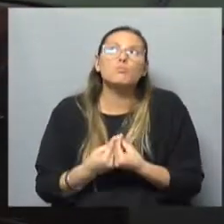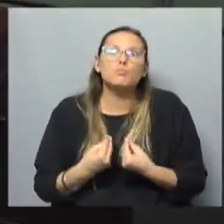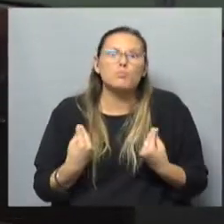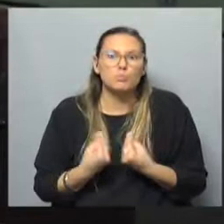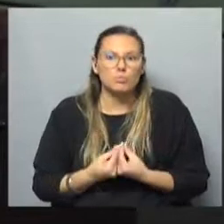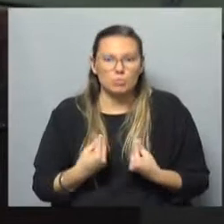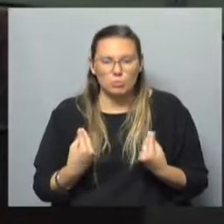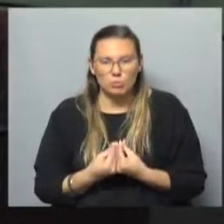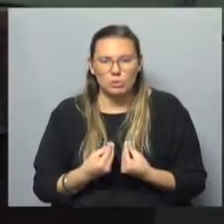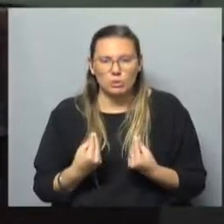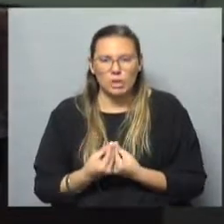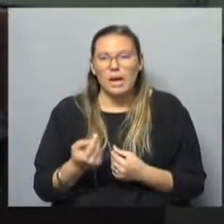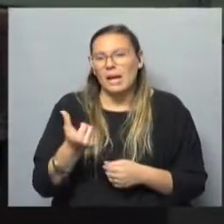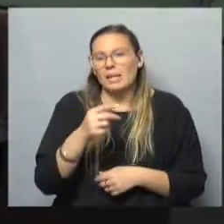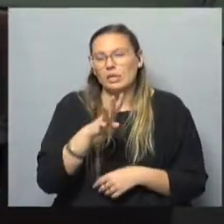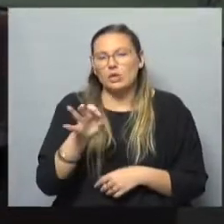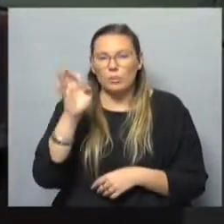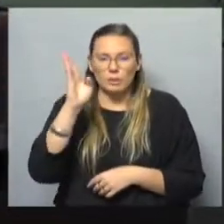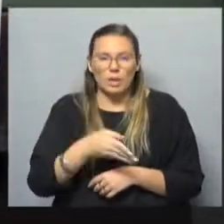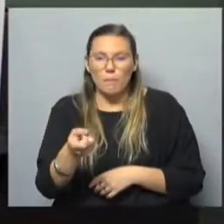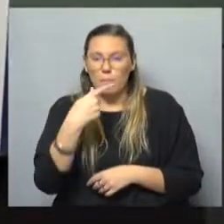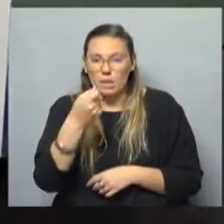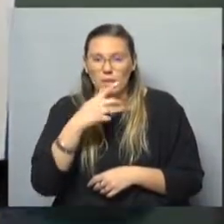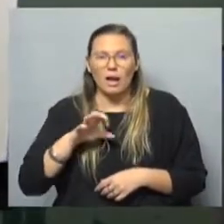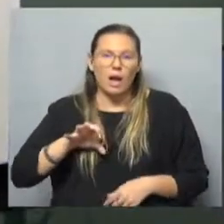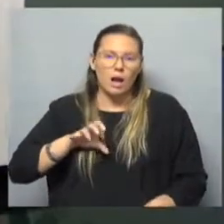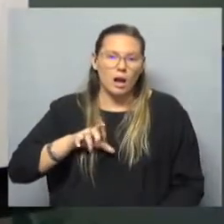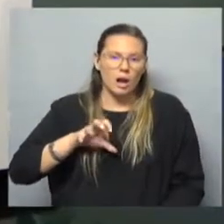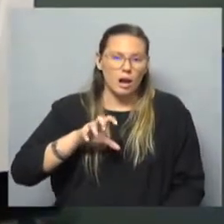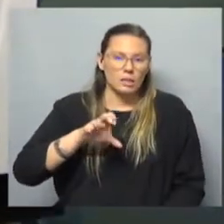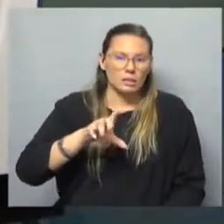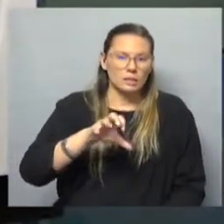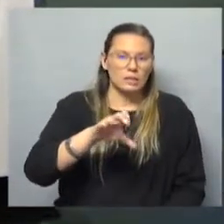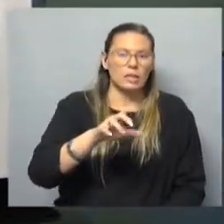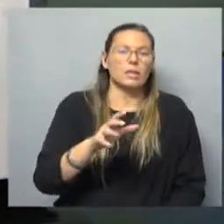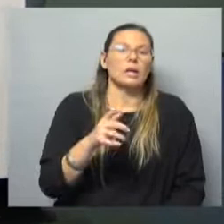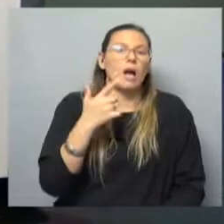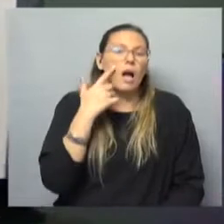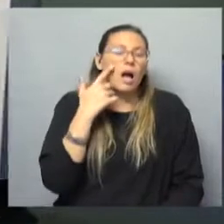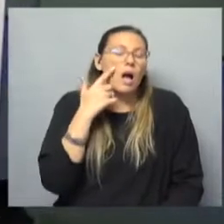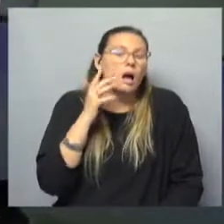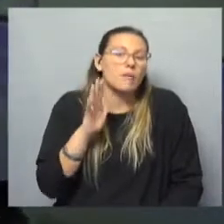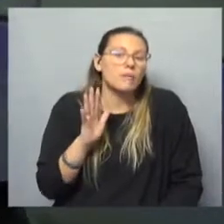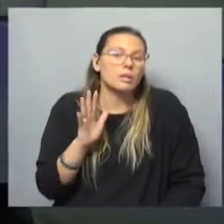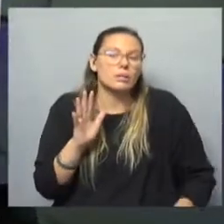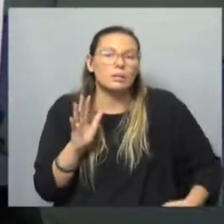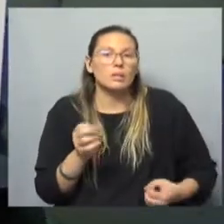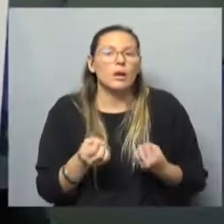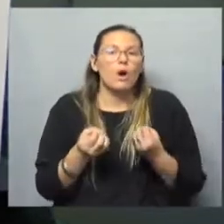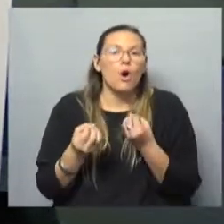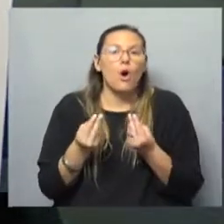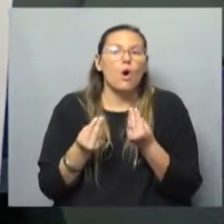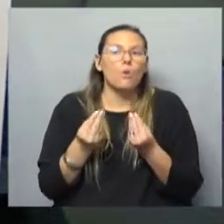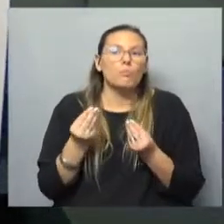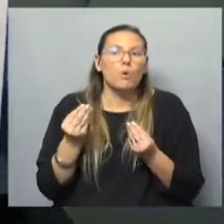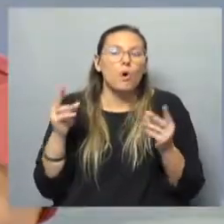la amplia mayoría, casi un 90% de medicación oncológica. Y bueno, hay que ver, obviamente, cómo resolver esta